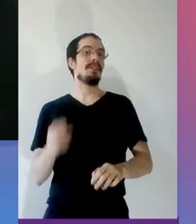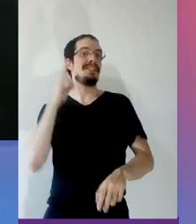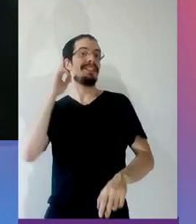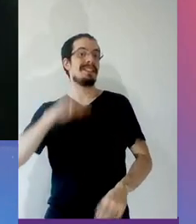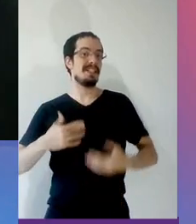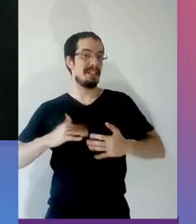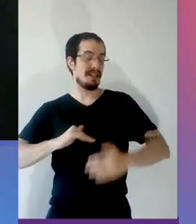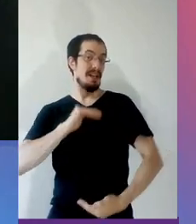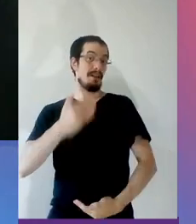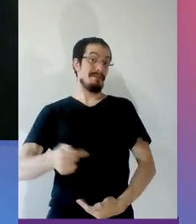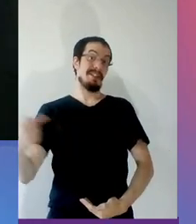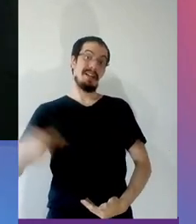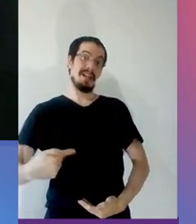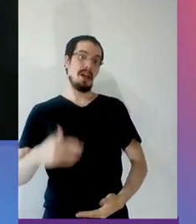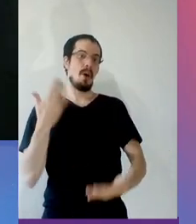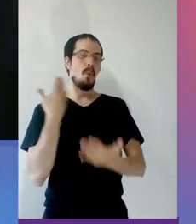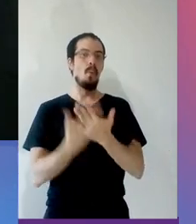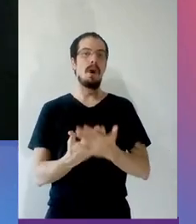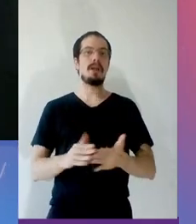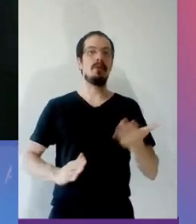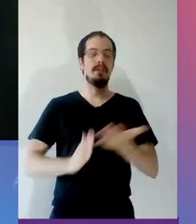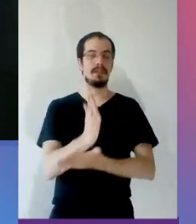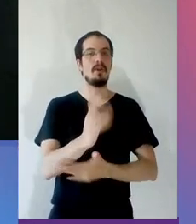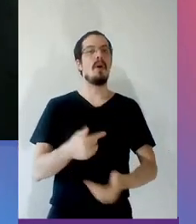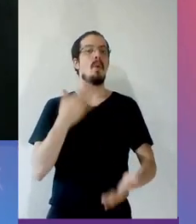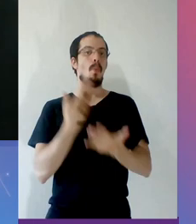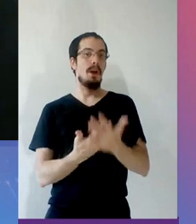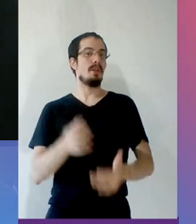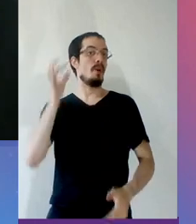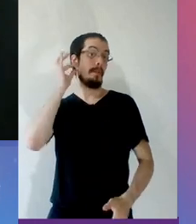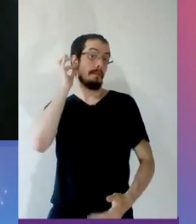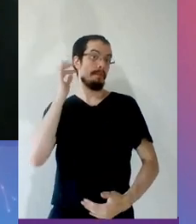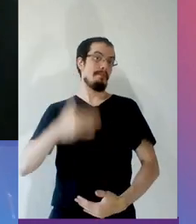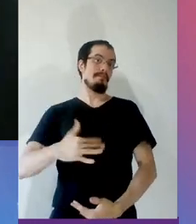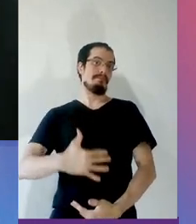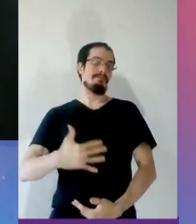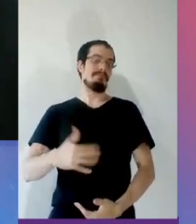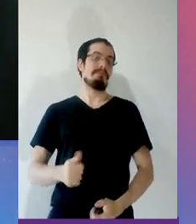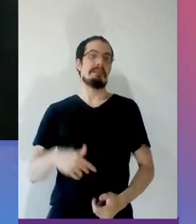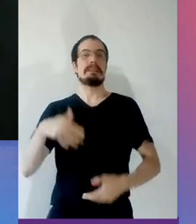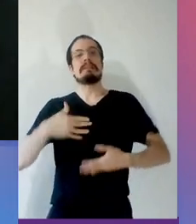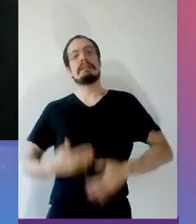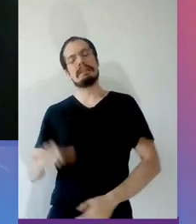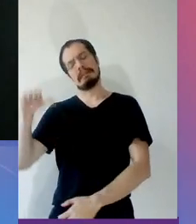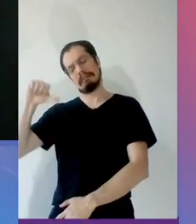y porque su madre lo estaba pasando mal, y que por ende vamos a tener también ahí